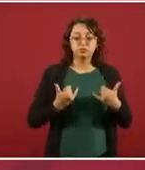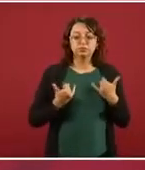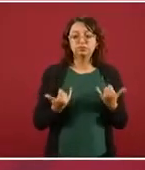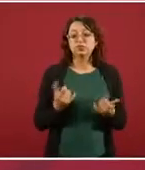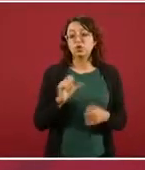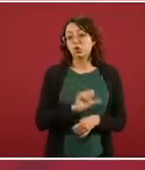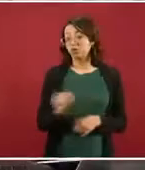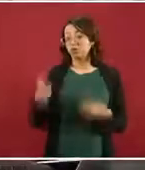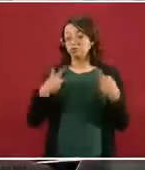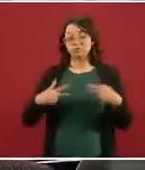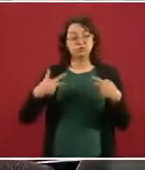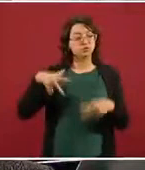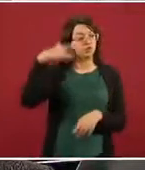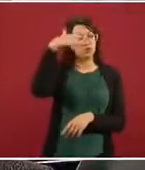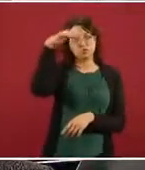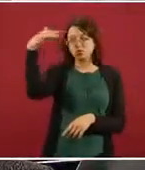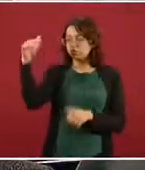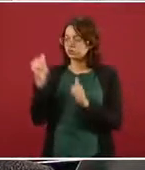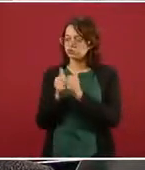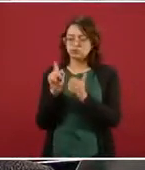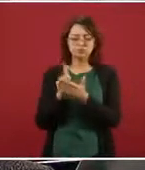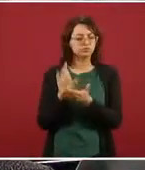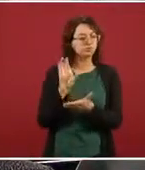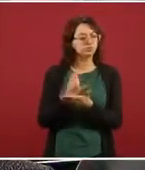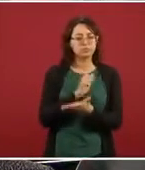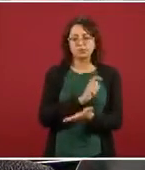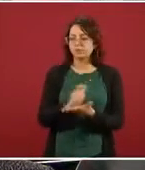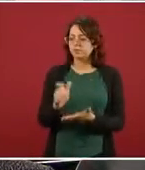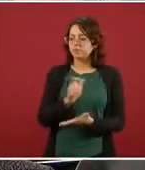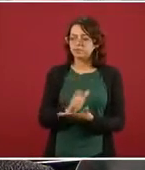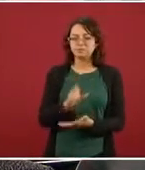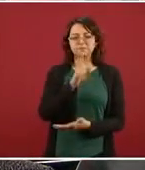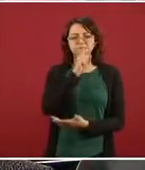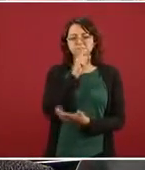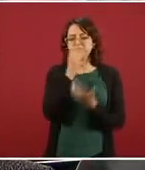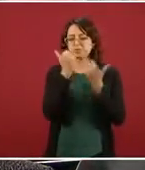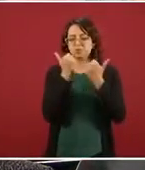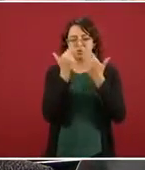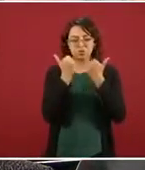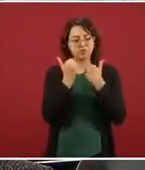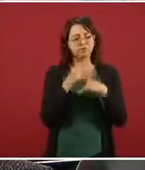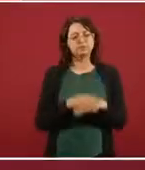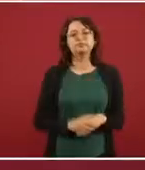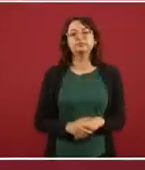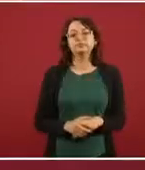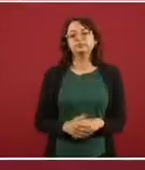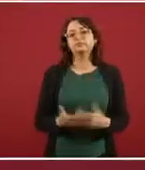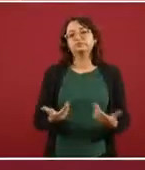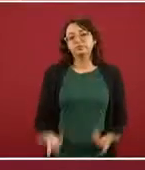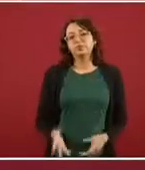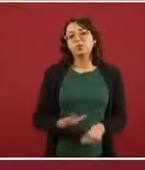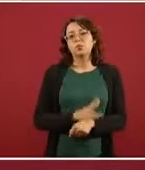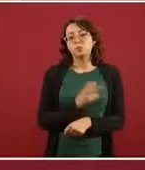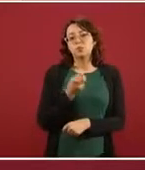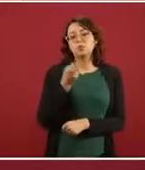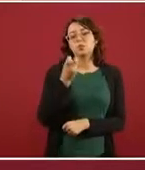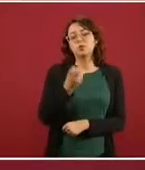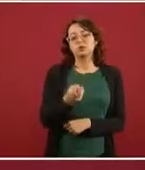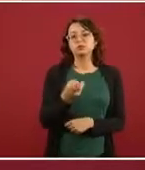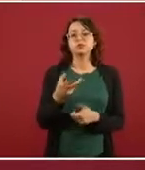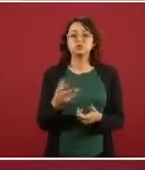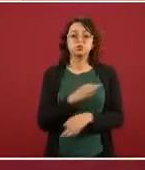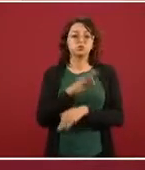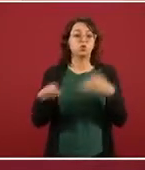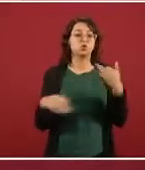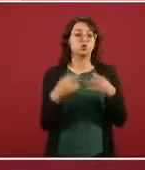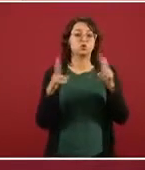no está contemplado por el tema presupuestal. Por eso todas las acciones de austeridad, pues como ya lo